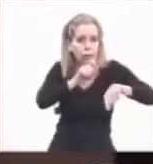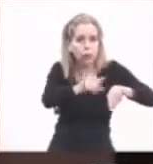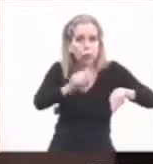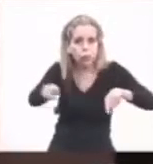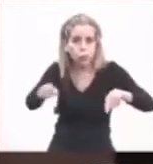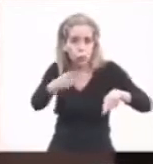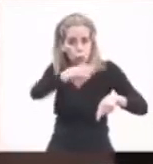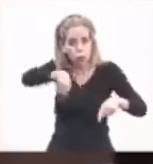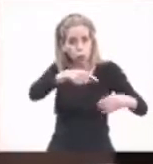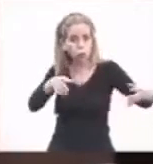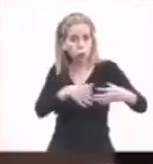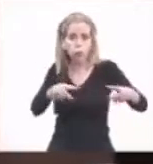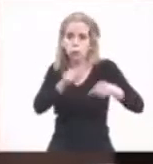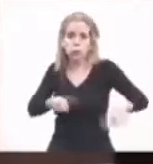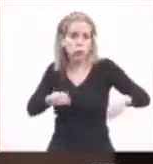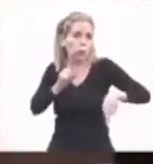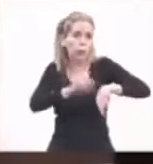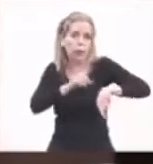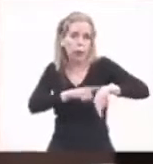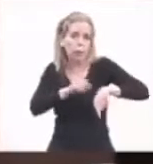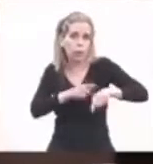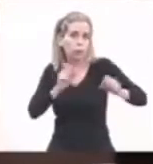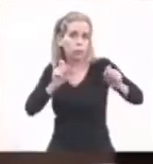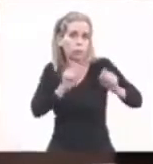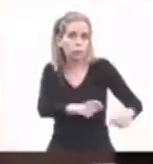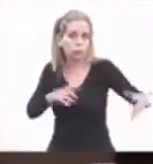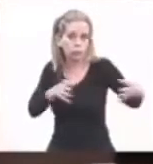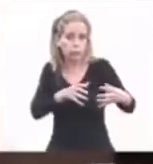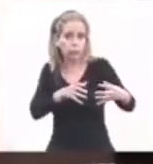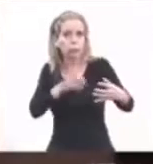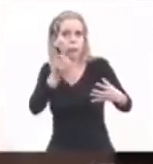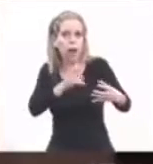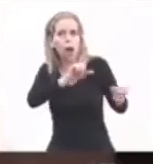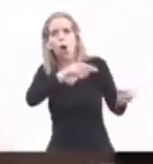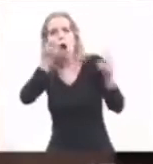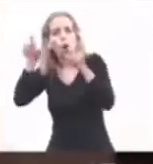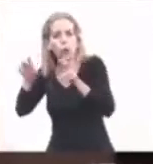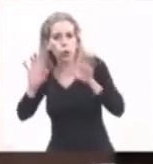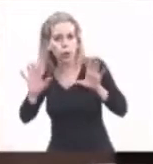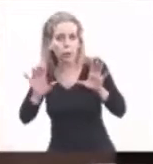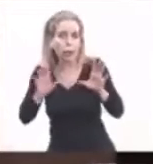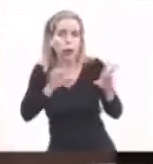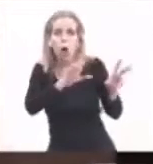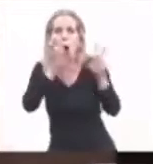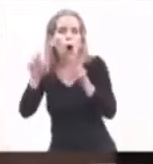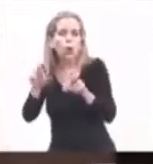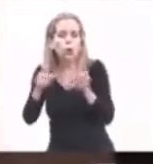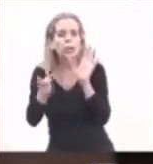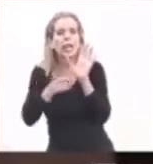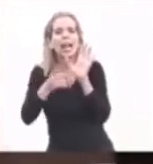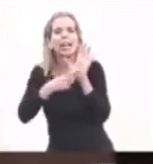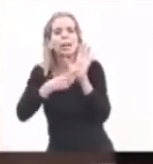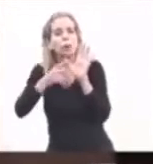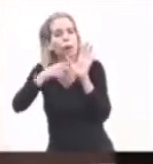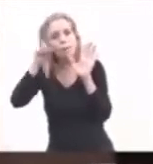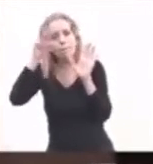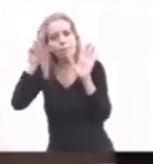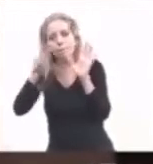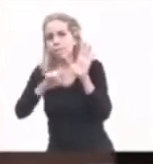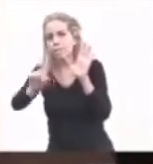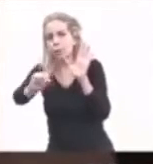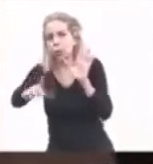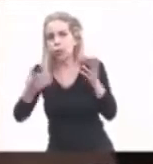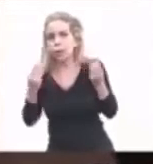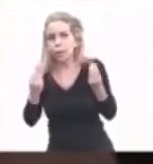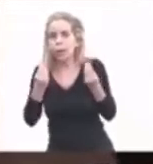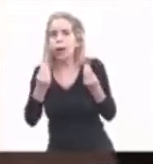como siempre, el tiempo proporcional. Hay otras cuestiones donde hay otras cuestiones donde el reglamento no se está cumpliendo, ¿no? Que es el tiempo